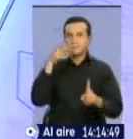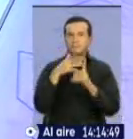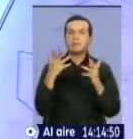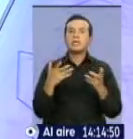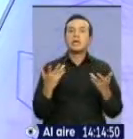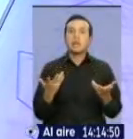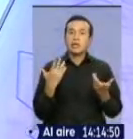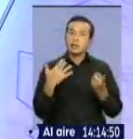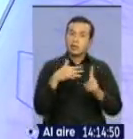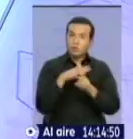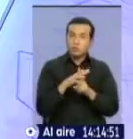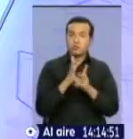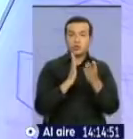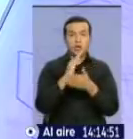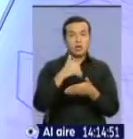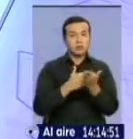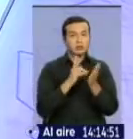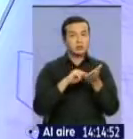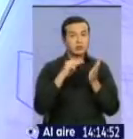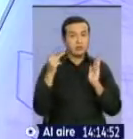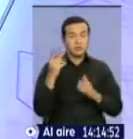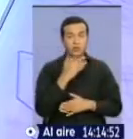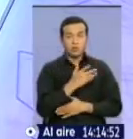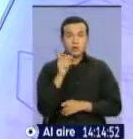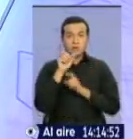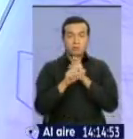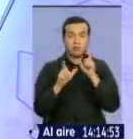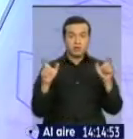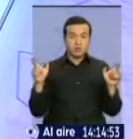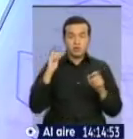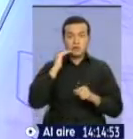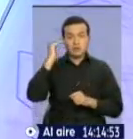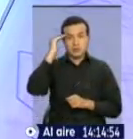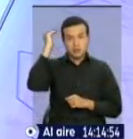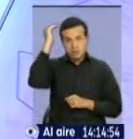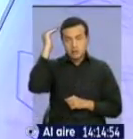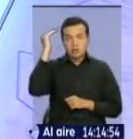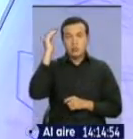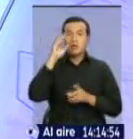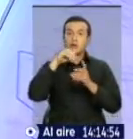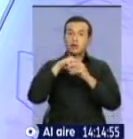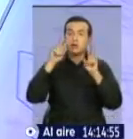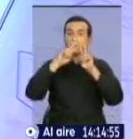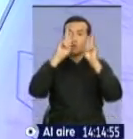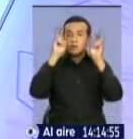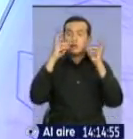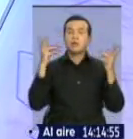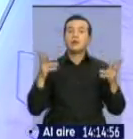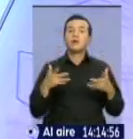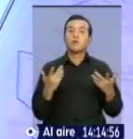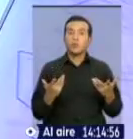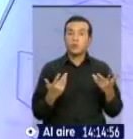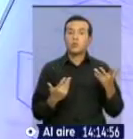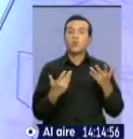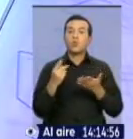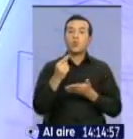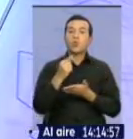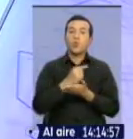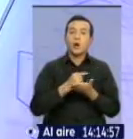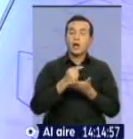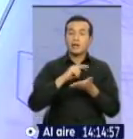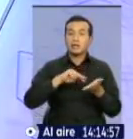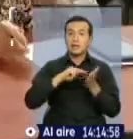buscar la inclusión y acceso a la tecnología a personas de la tercera edad dentro del marco de la construcción de un Guayaquil